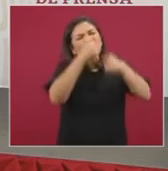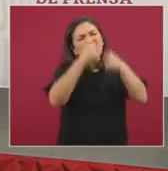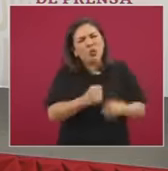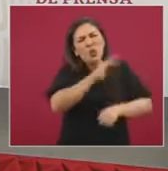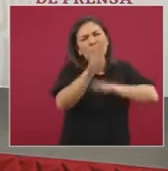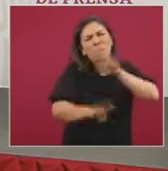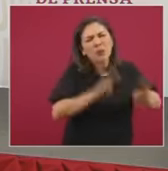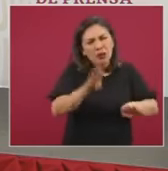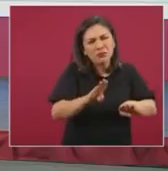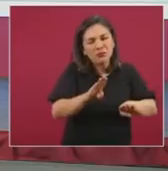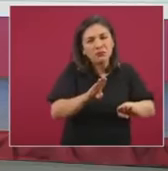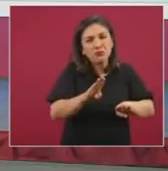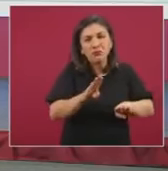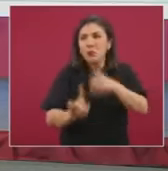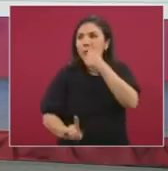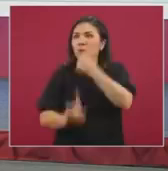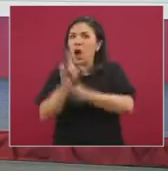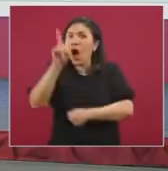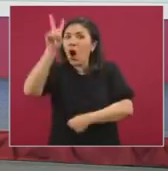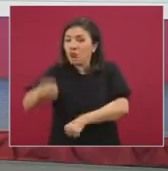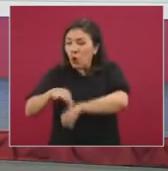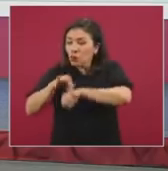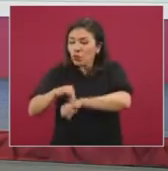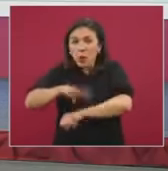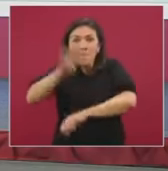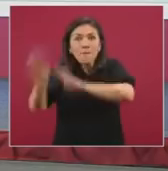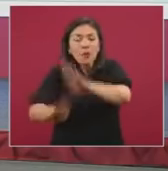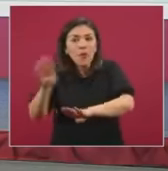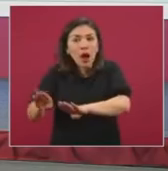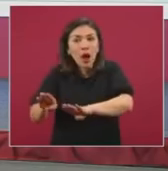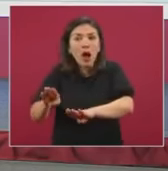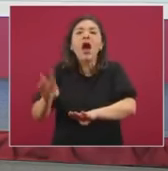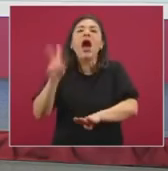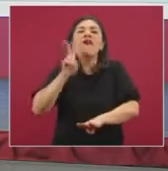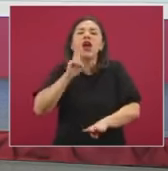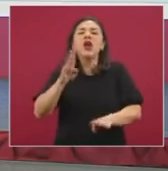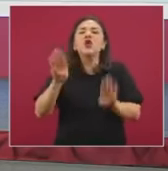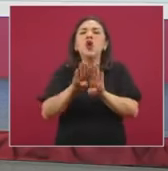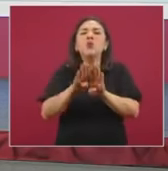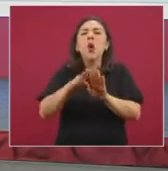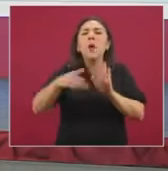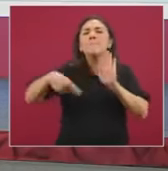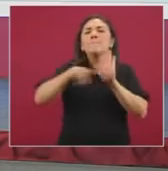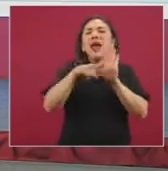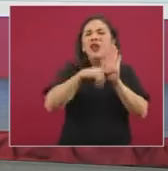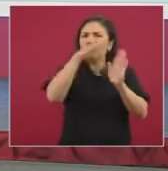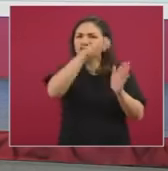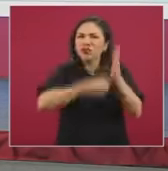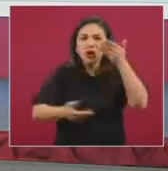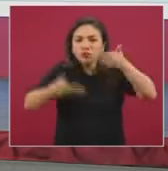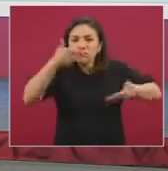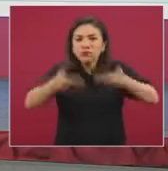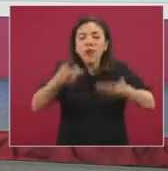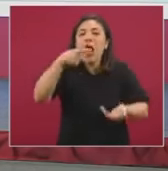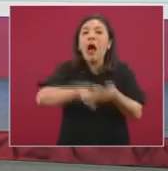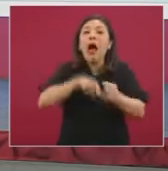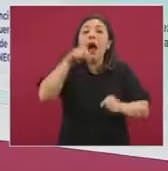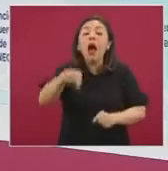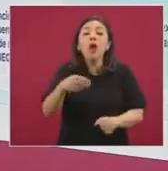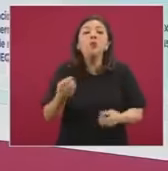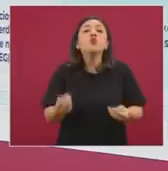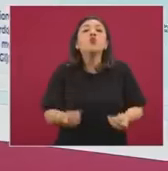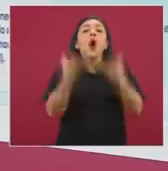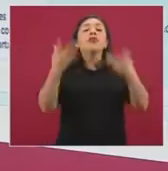el exceso de mortalidad. Son todas las muertes que están en exceso de lo que se está observando este año 2020